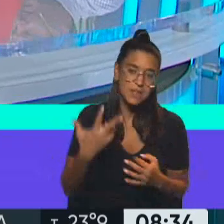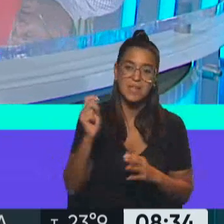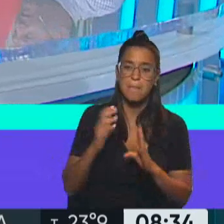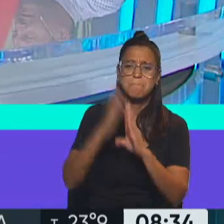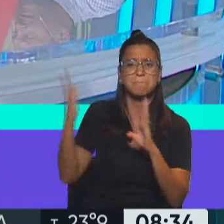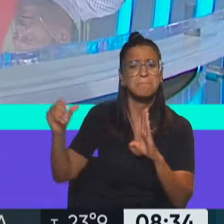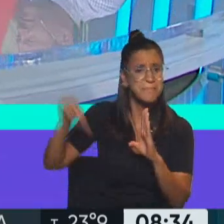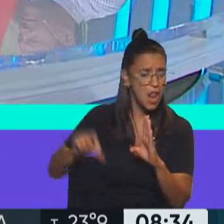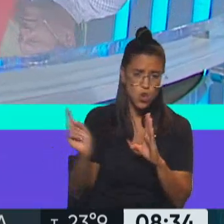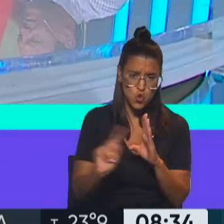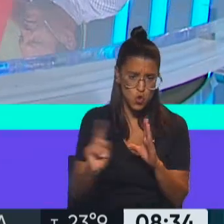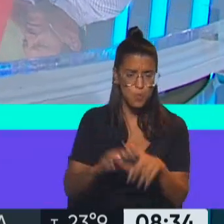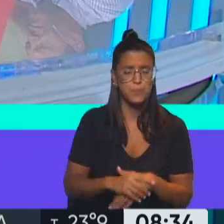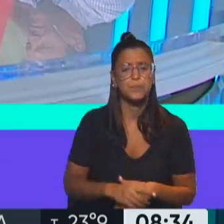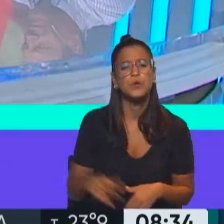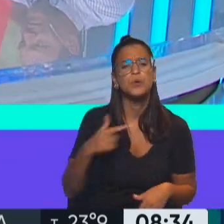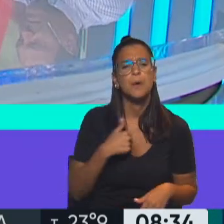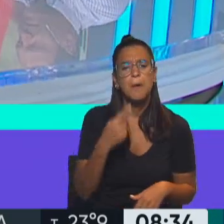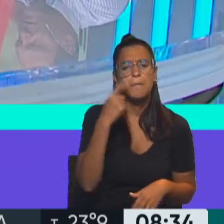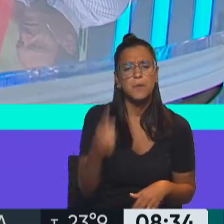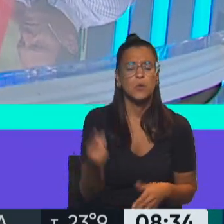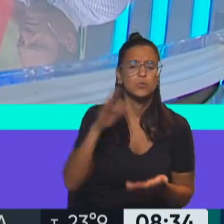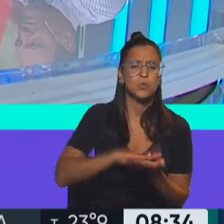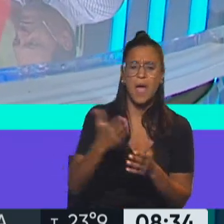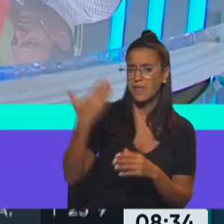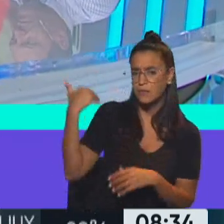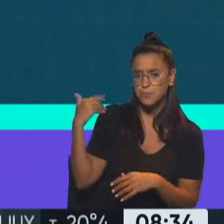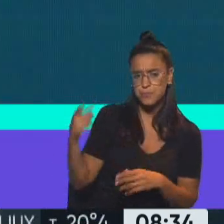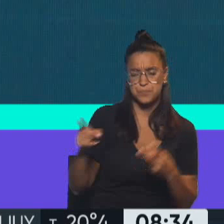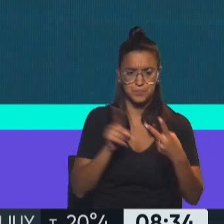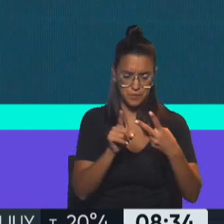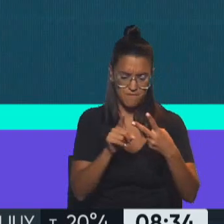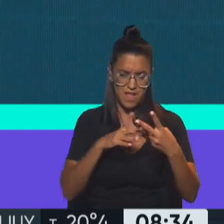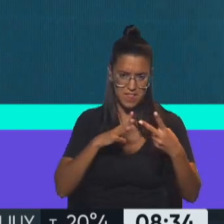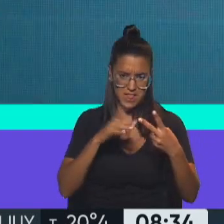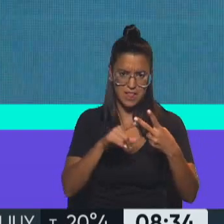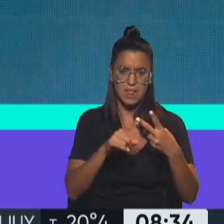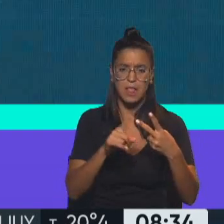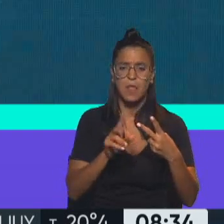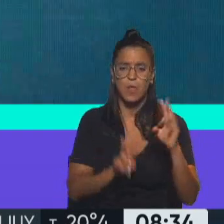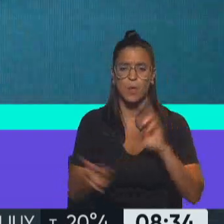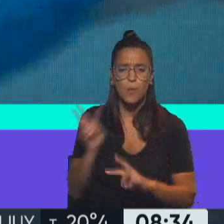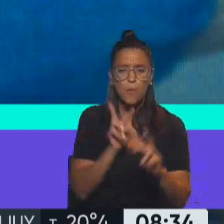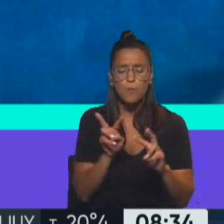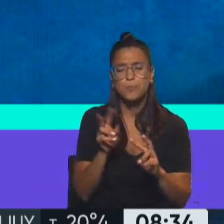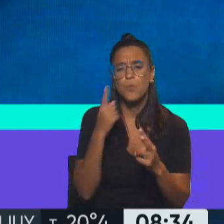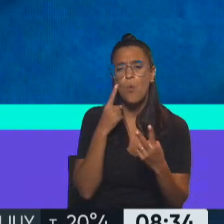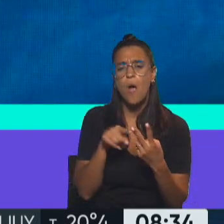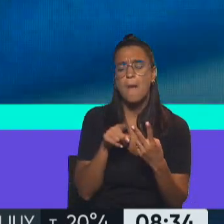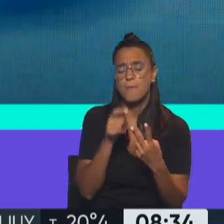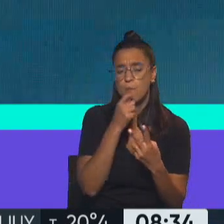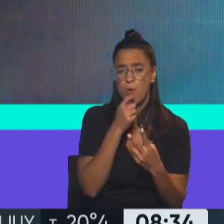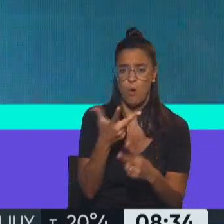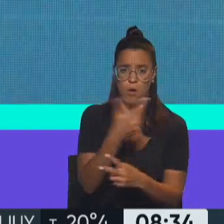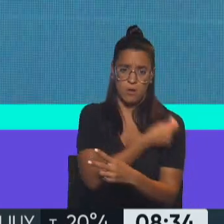no está mal. Me había quedado una pregunta en el marco del anterior. Sí. Entonces, esto vamos a recordarlo y lo buscamos con su palabra, ¿no? La vacuna